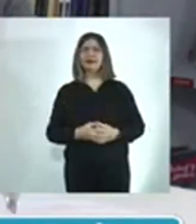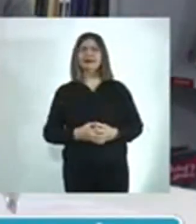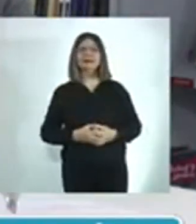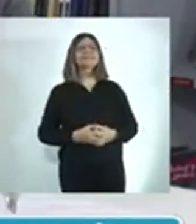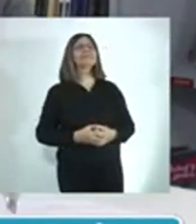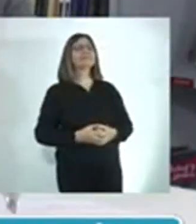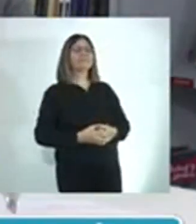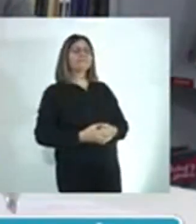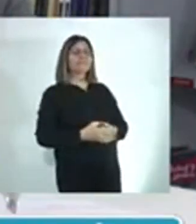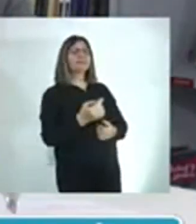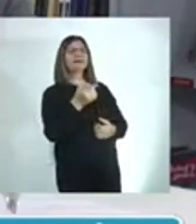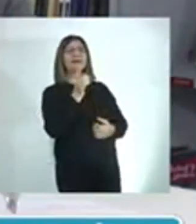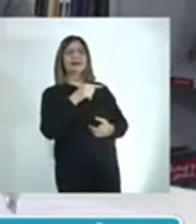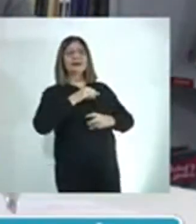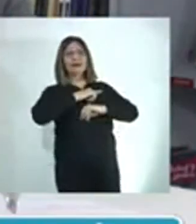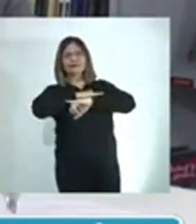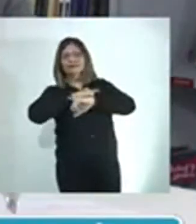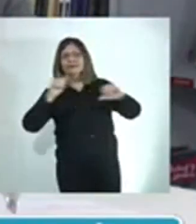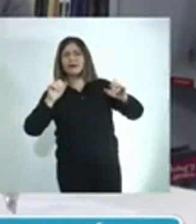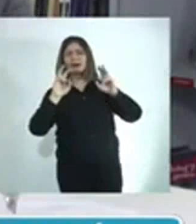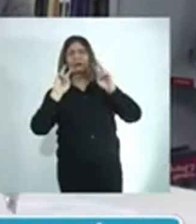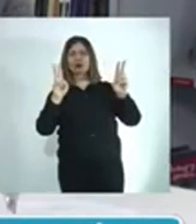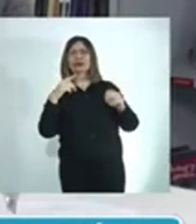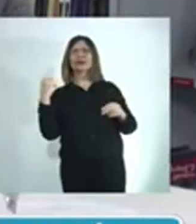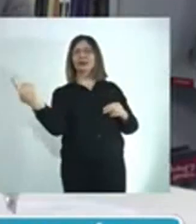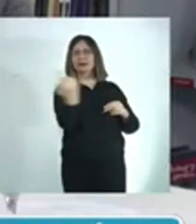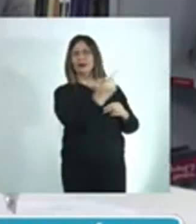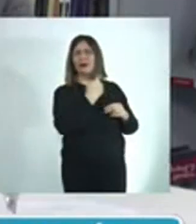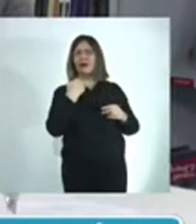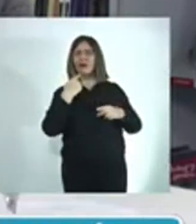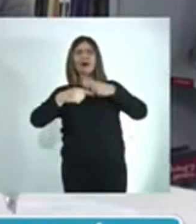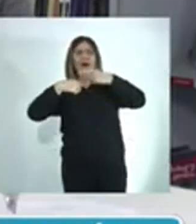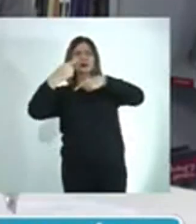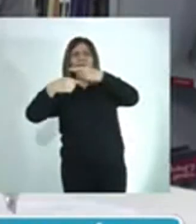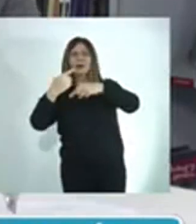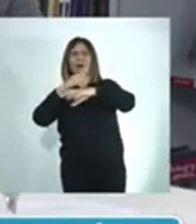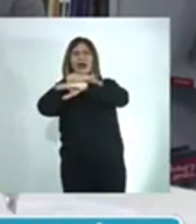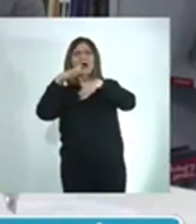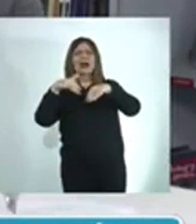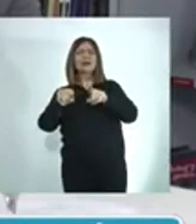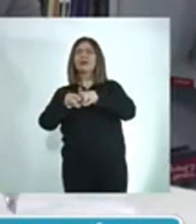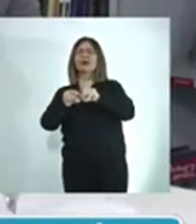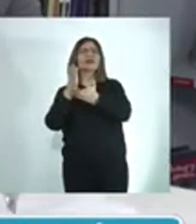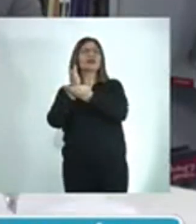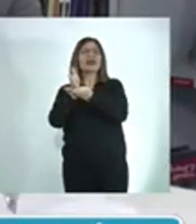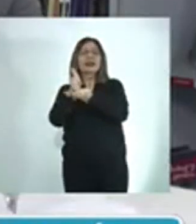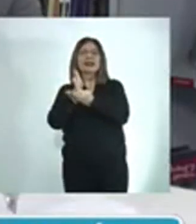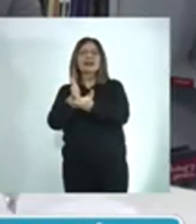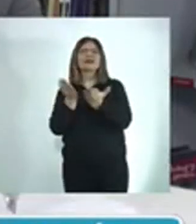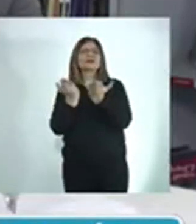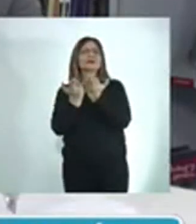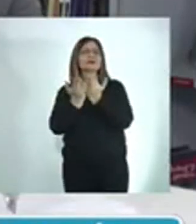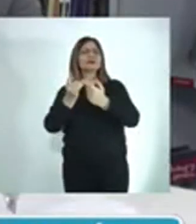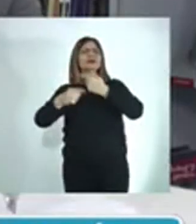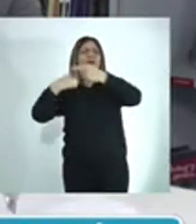¿no? Para la docencia, para garantizar la educación y los derechos, como siempre remarca el